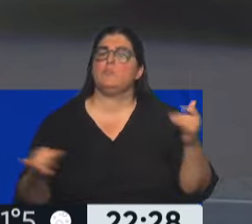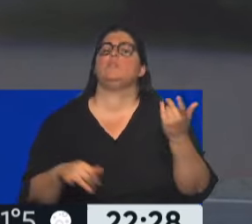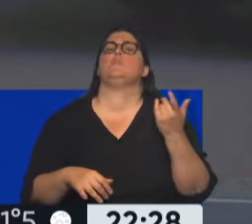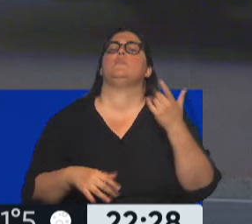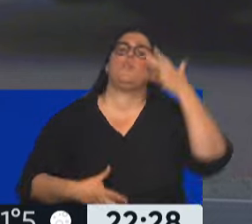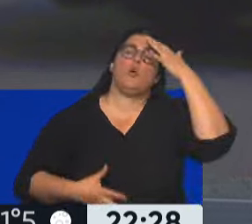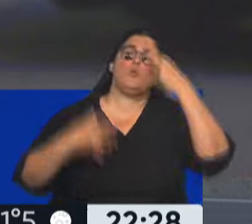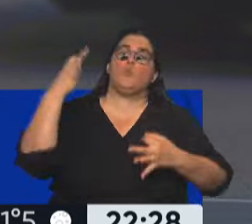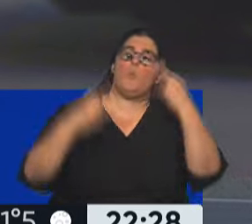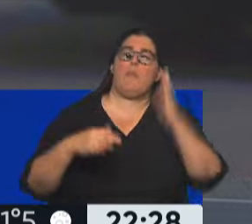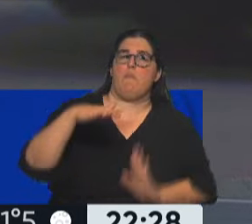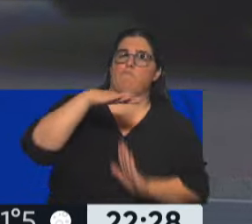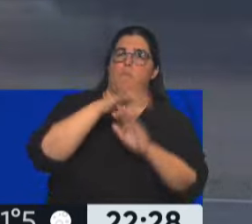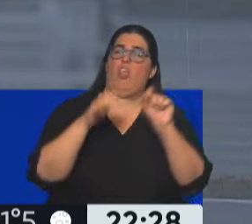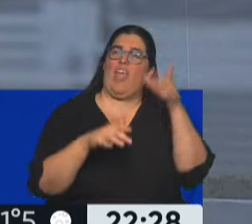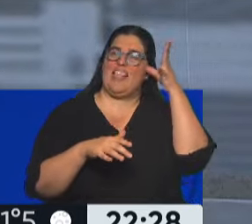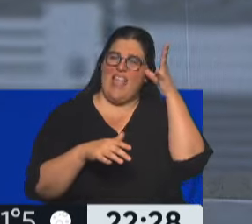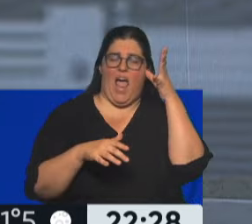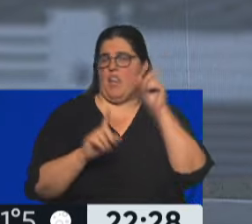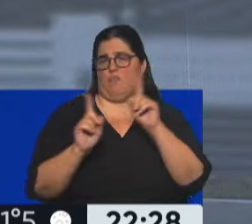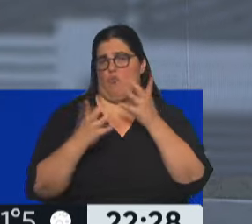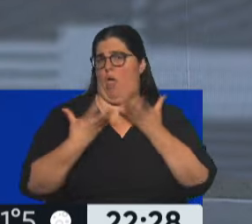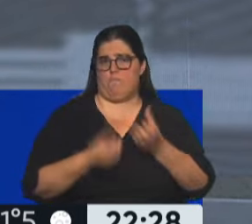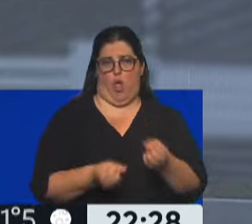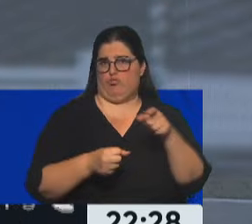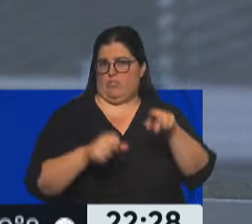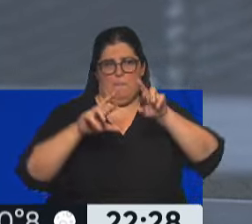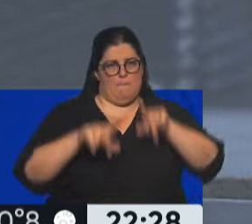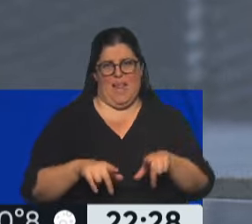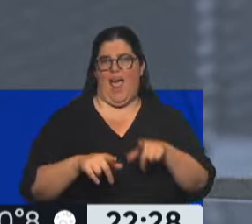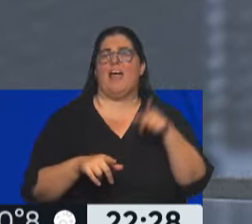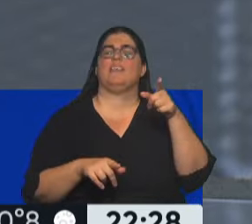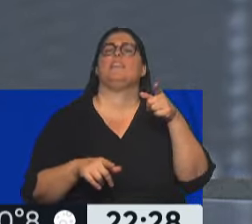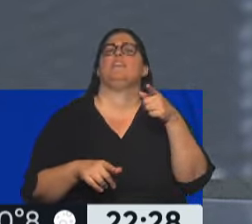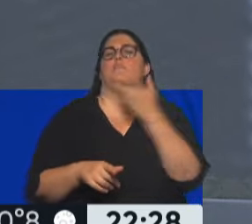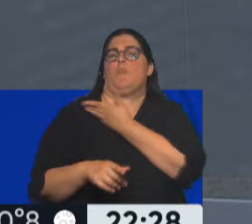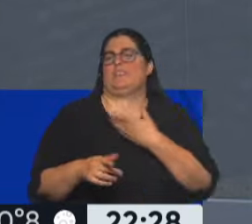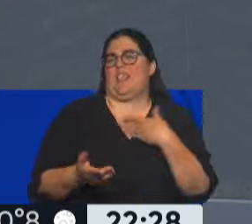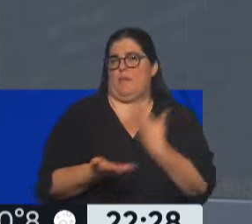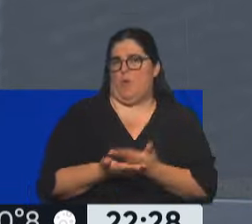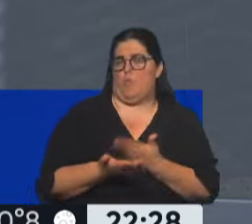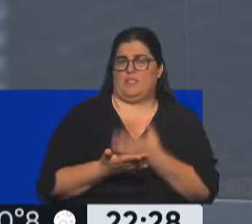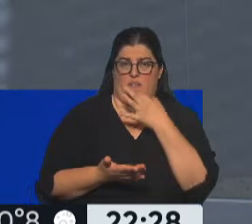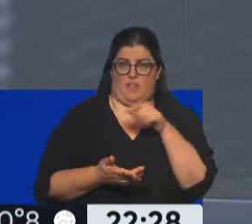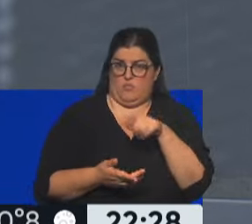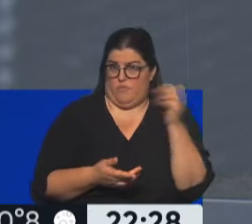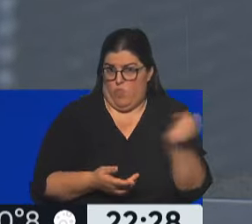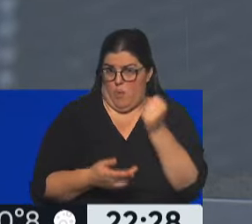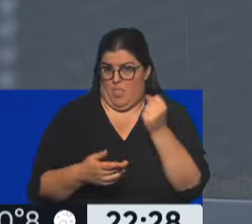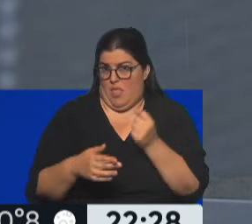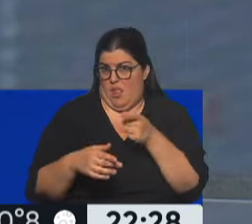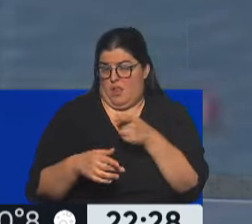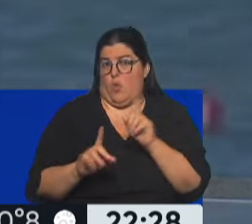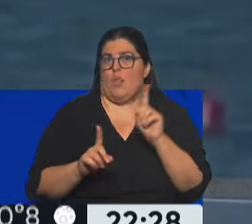de Justicia de Italia, ¿no? Que no avala justamente este programa, esta decisión de la Corte, por cierto, no es un dato para nada menor en este contexto,